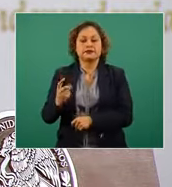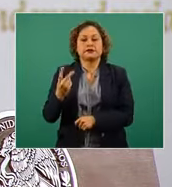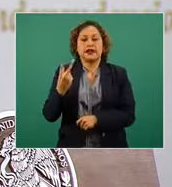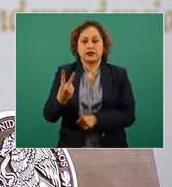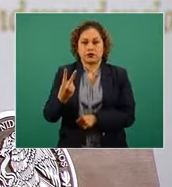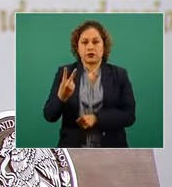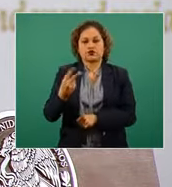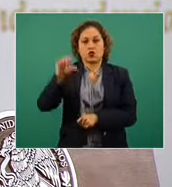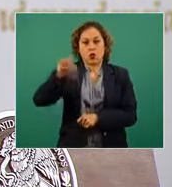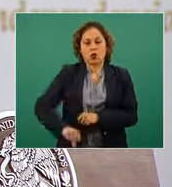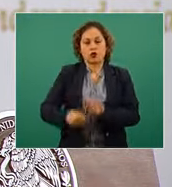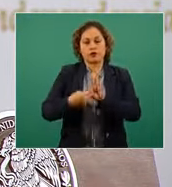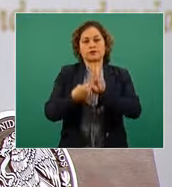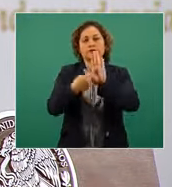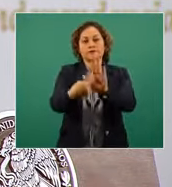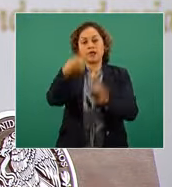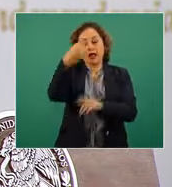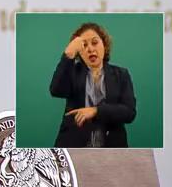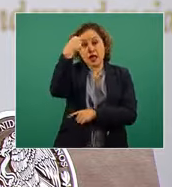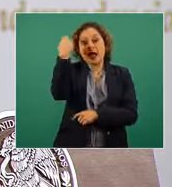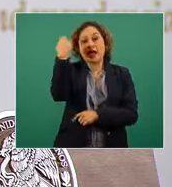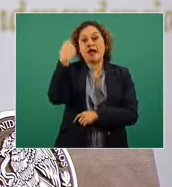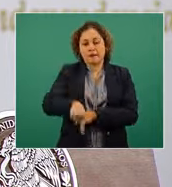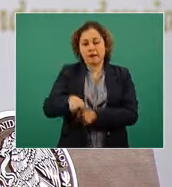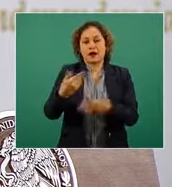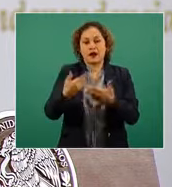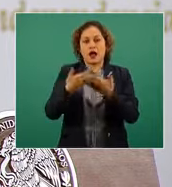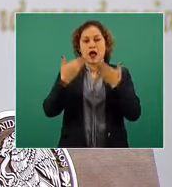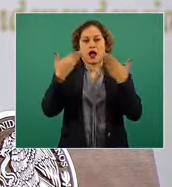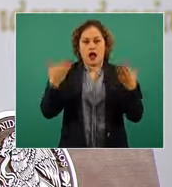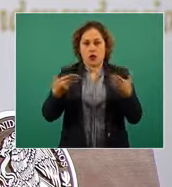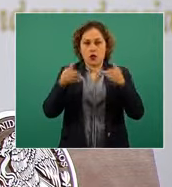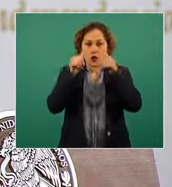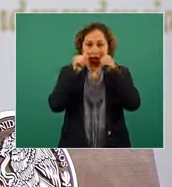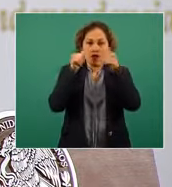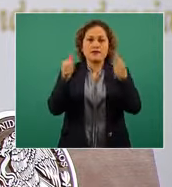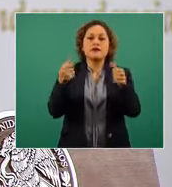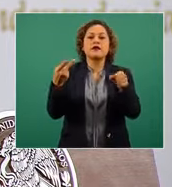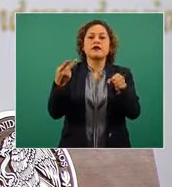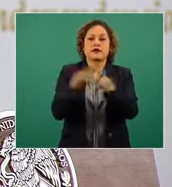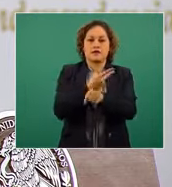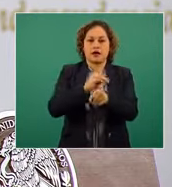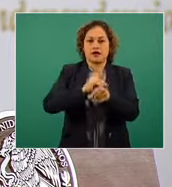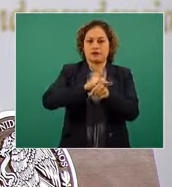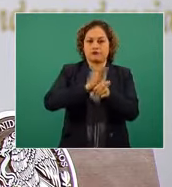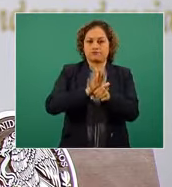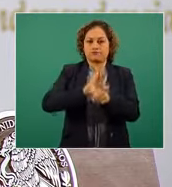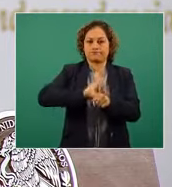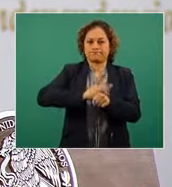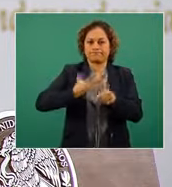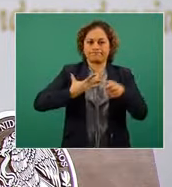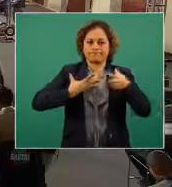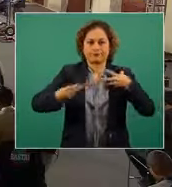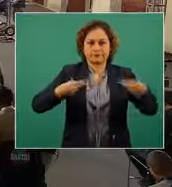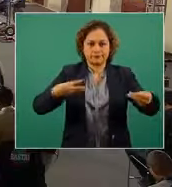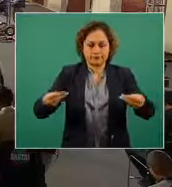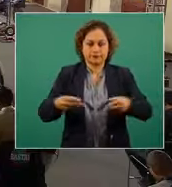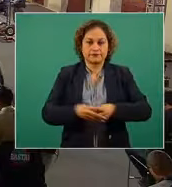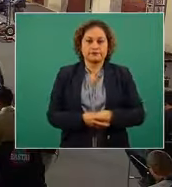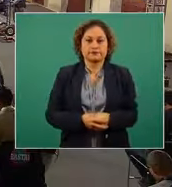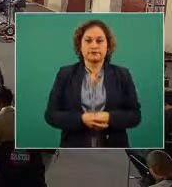segundo brote o segundo acmé, lo más importante de la pandemia. Si está